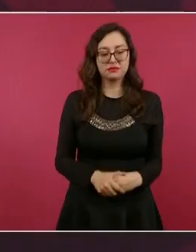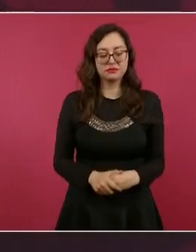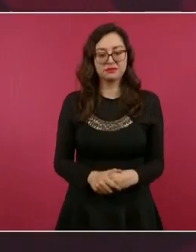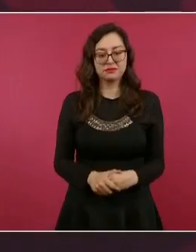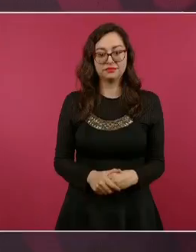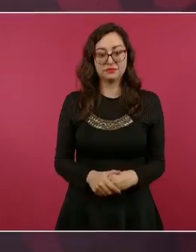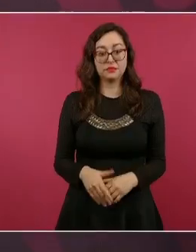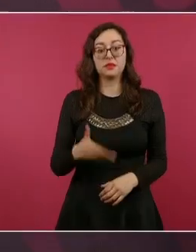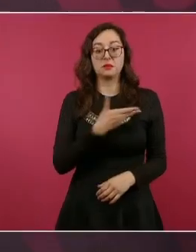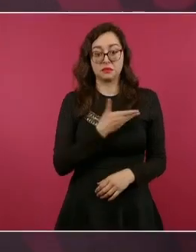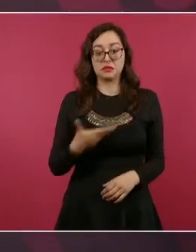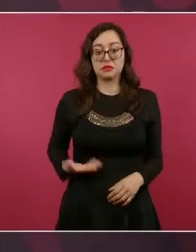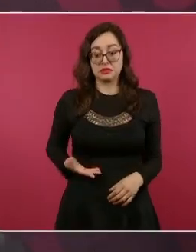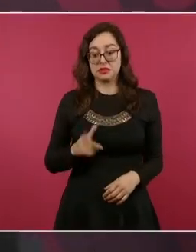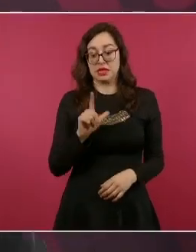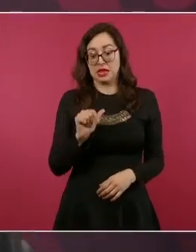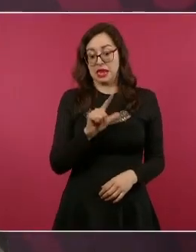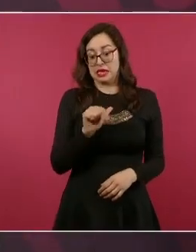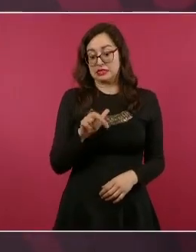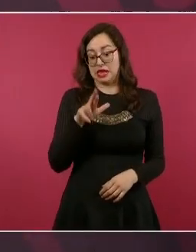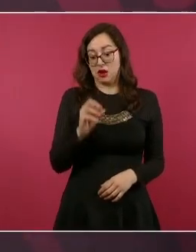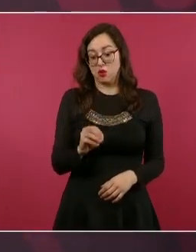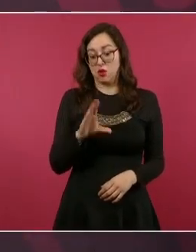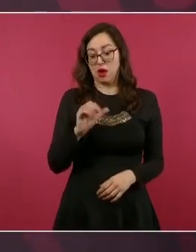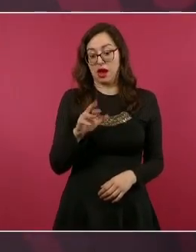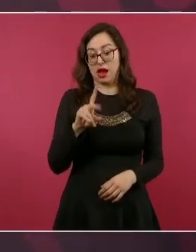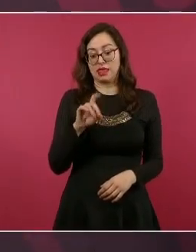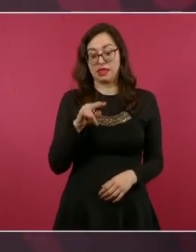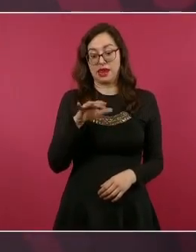Cárdenas. En los dos casos,